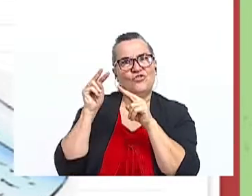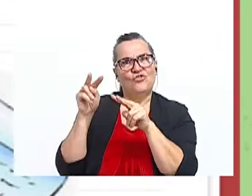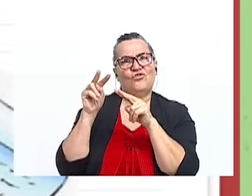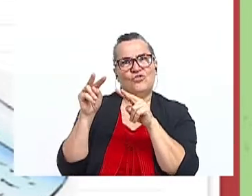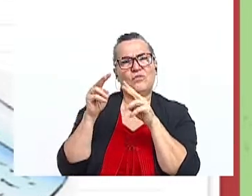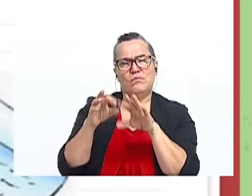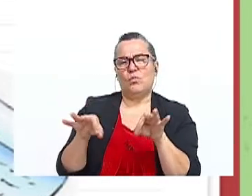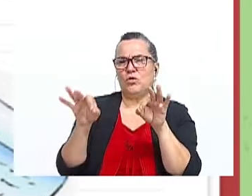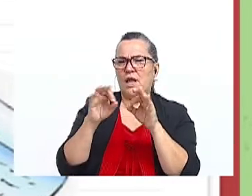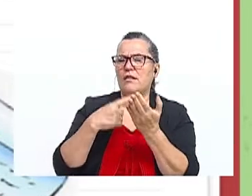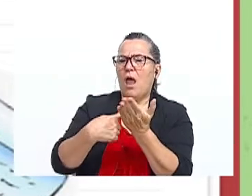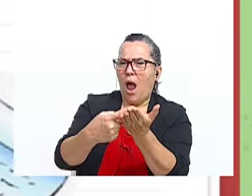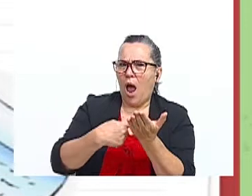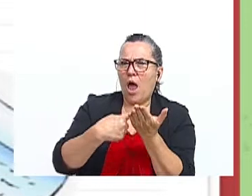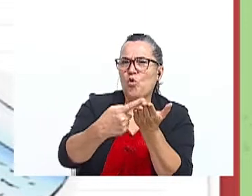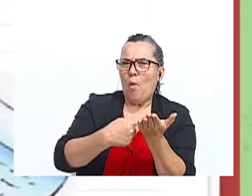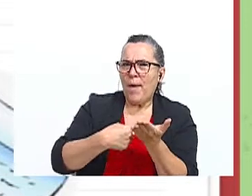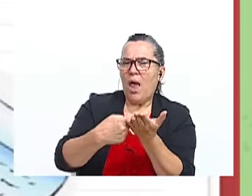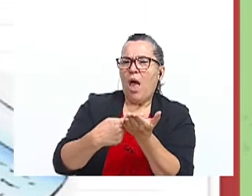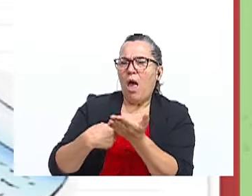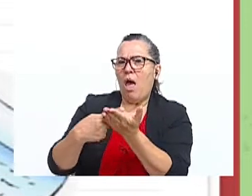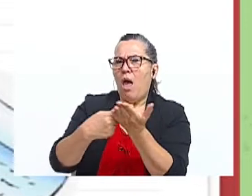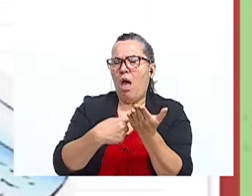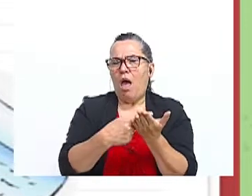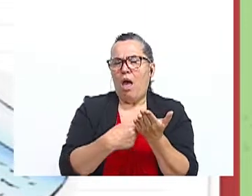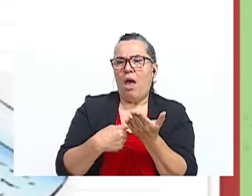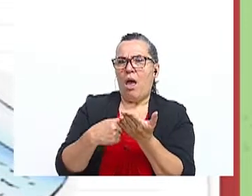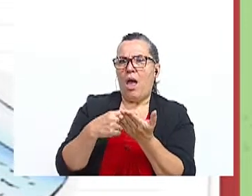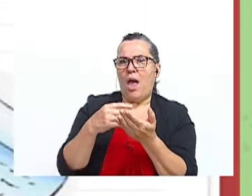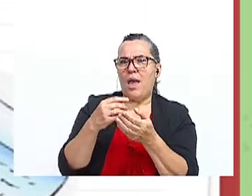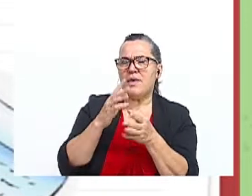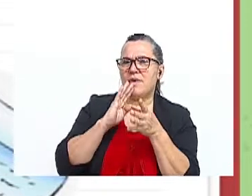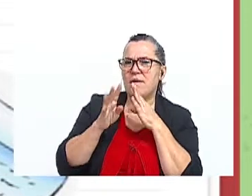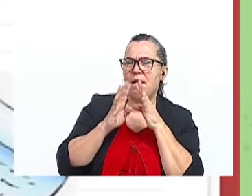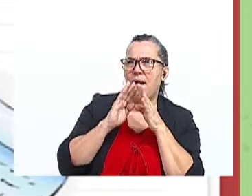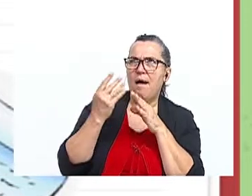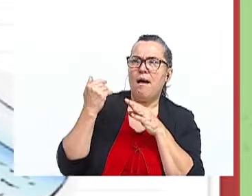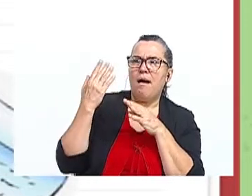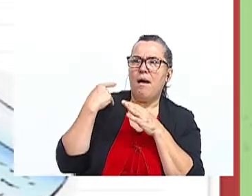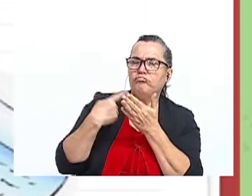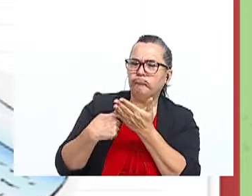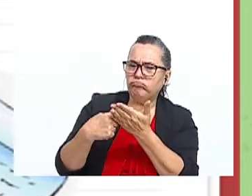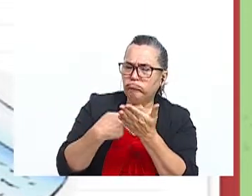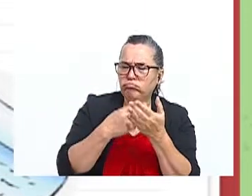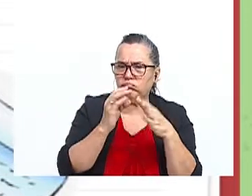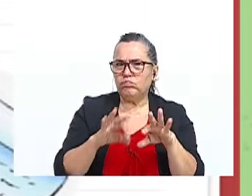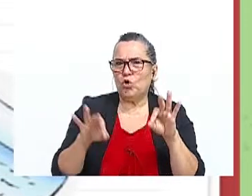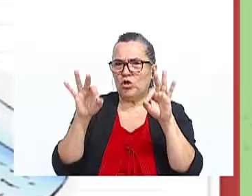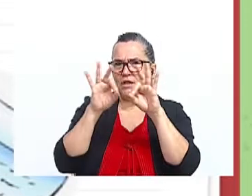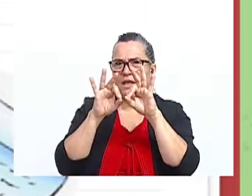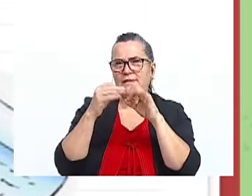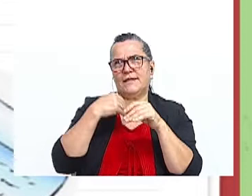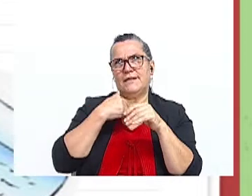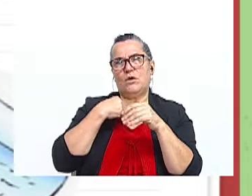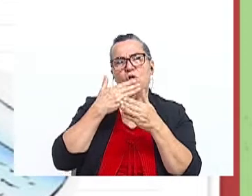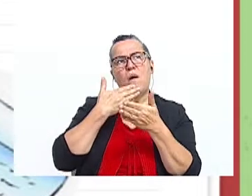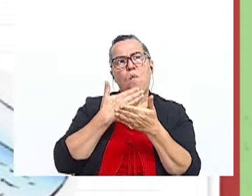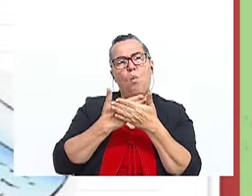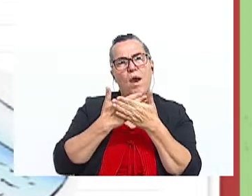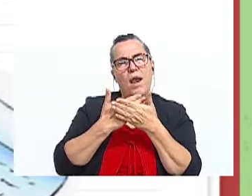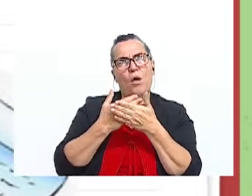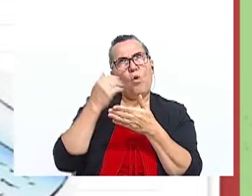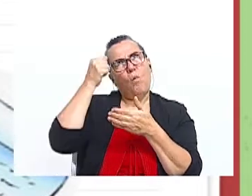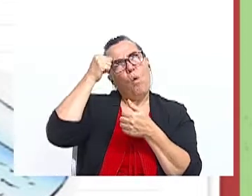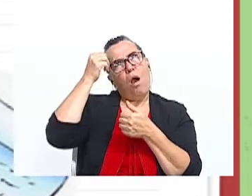la argumentación. Recuerden que en programas anteriores ya hemos hablado sobre la importancia de tener una buena